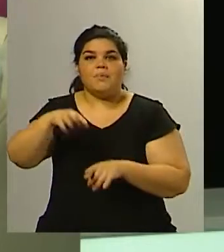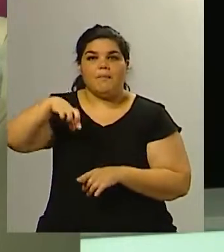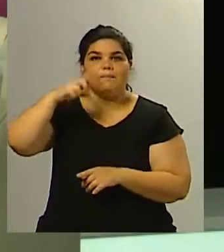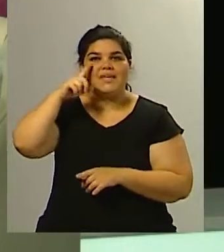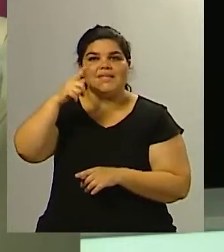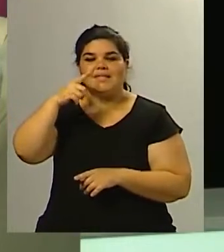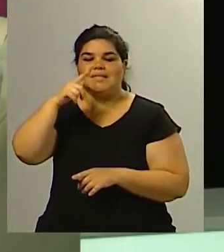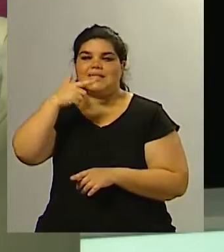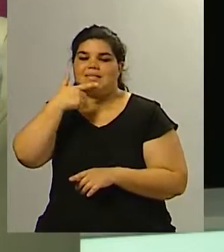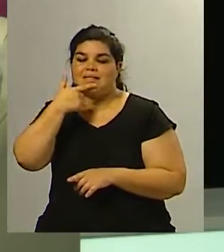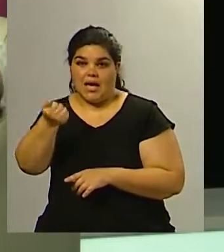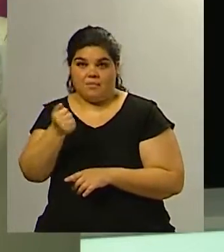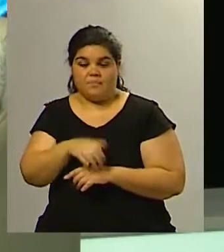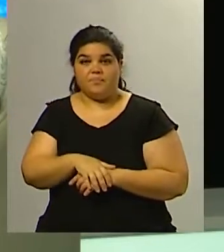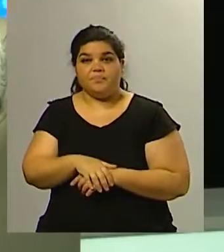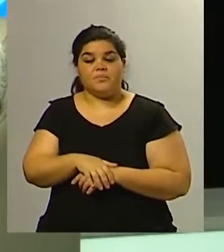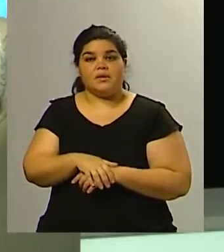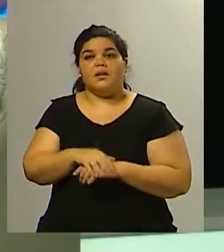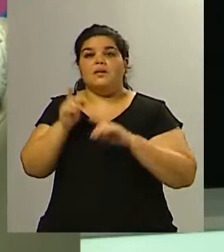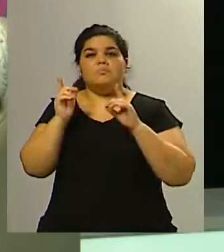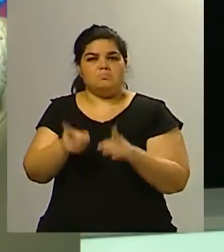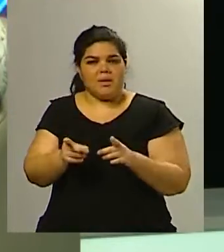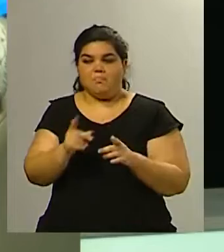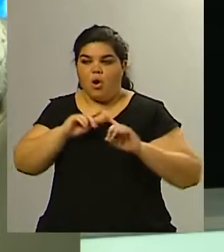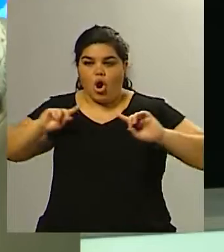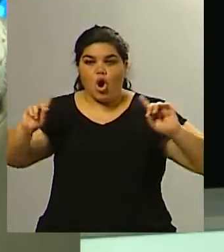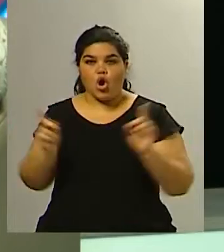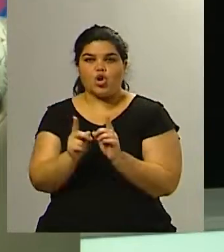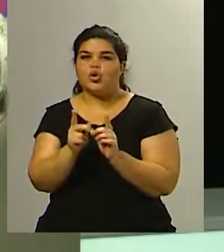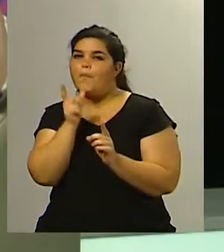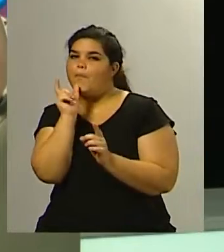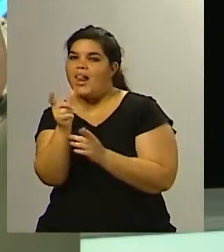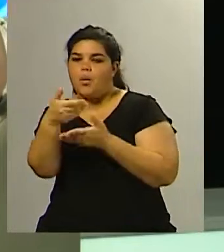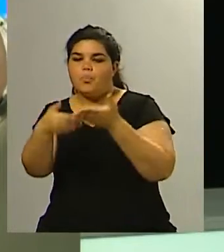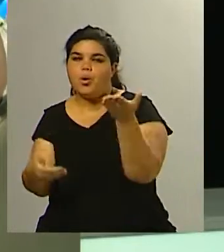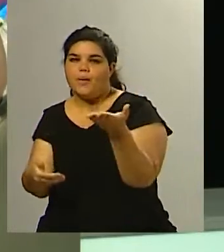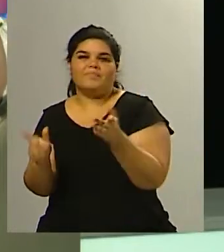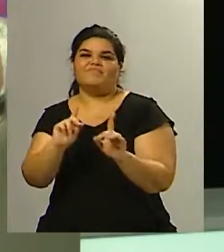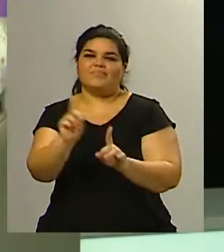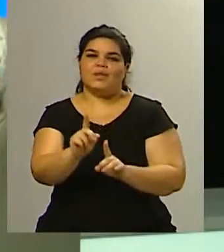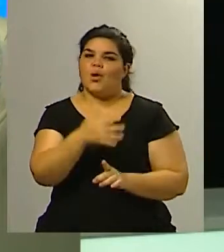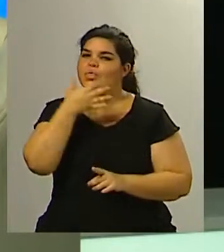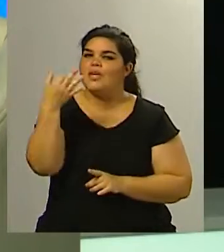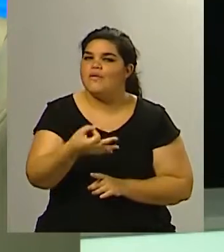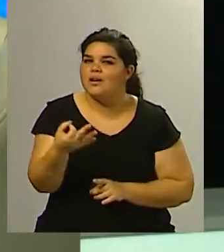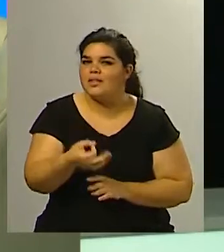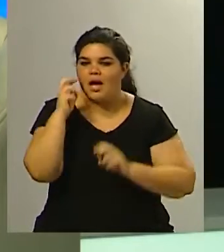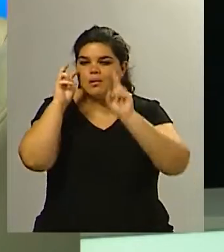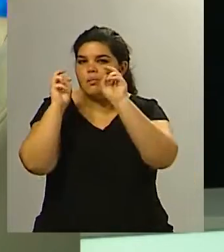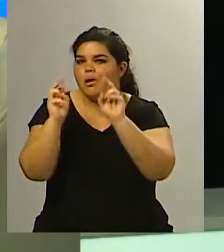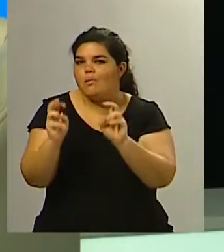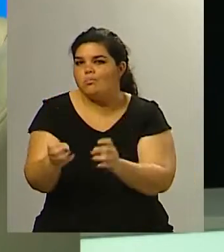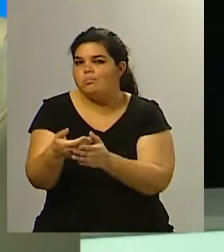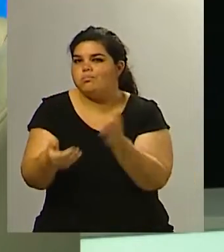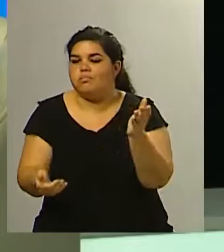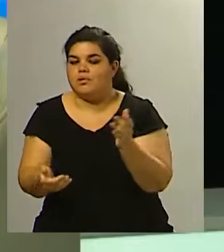que en realidad uno, para simplificar, habla de prueba, pero en realidad son estudios de evaluación. Eso es lo interesante, ¿no? Que no